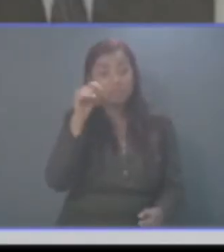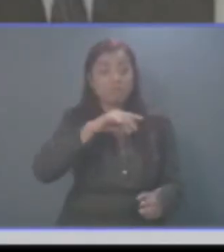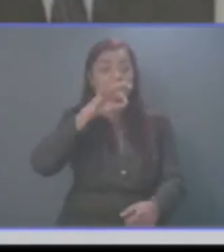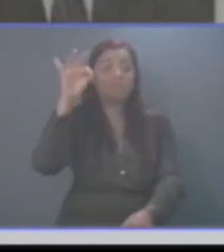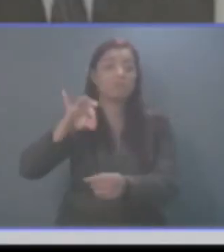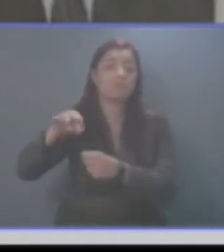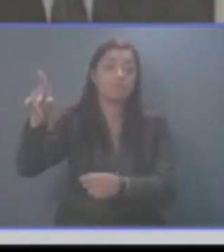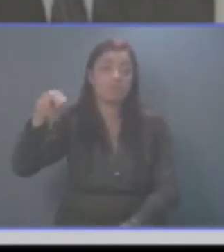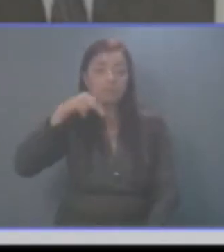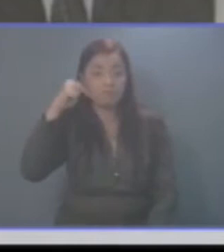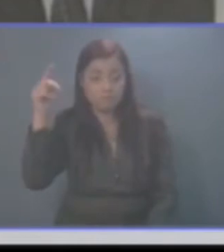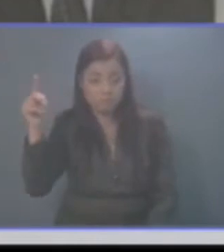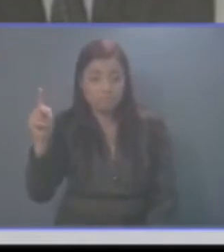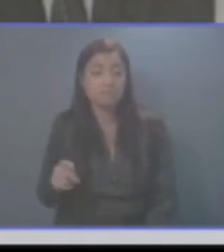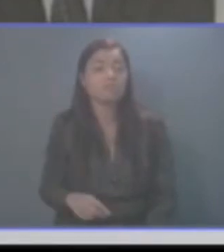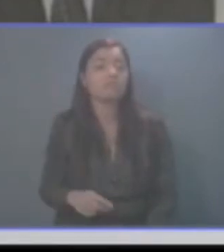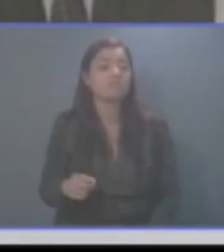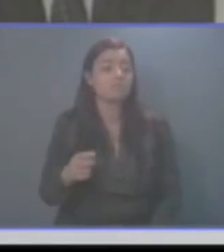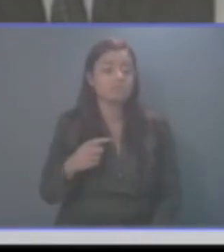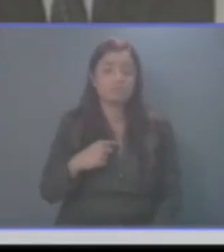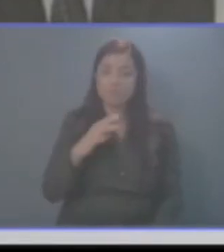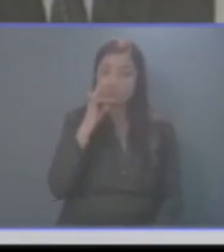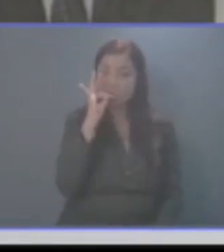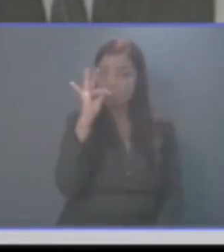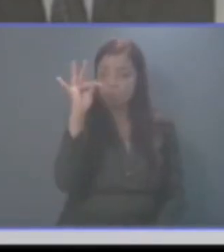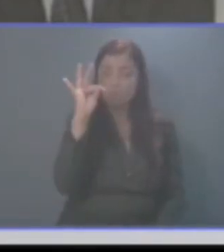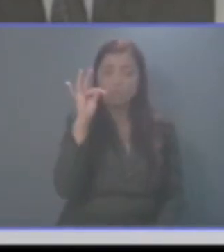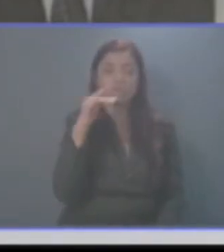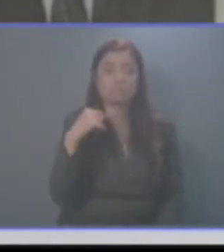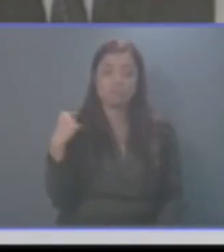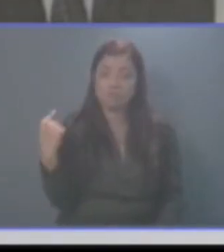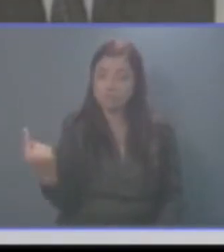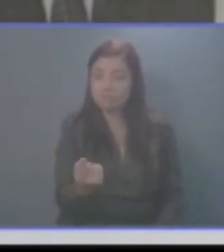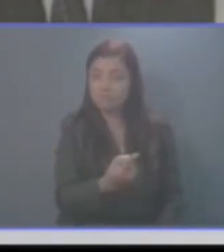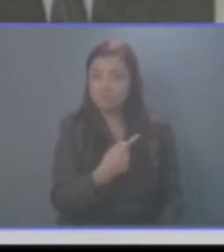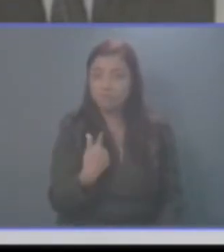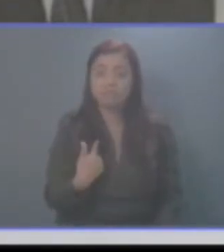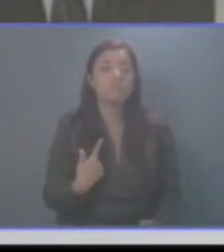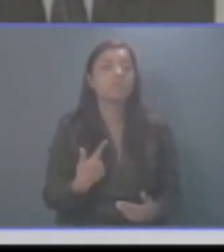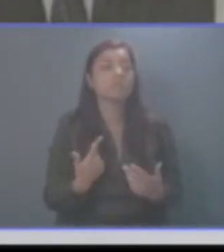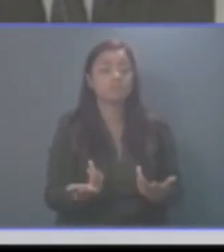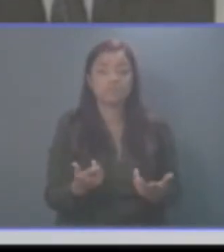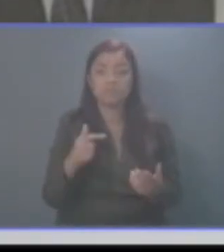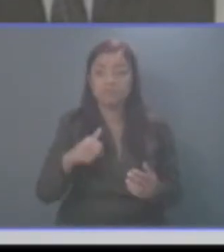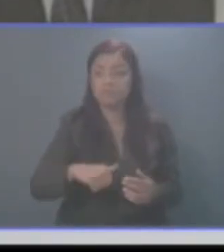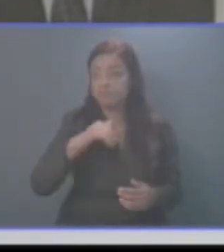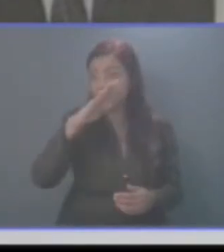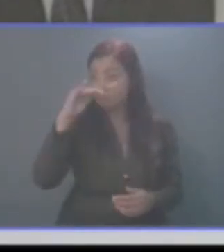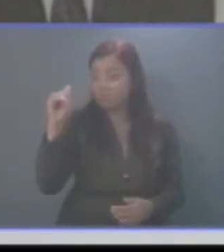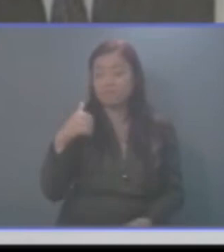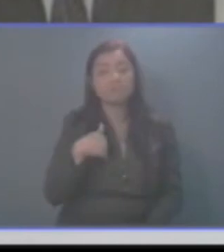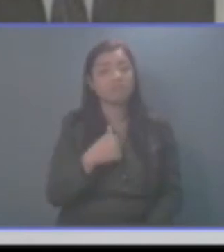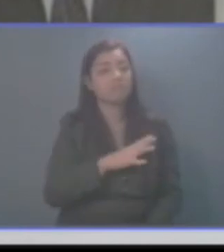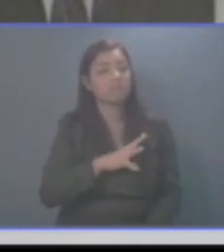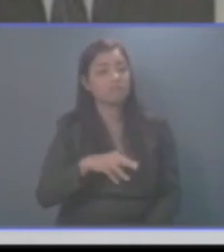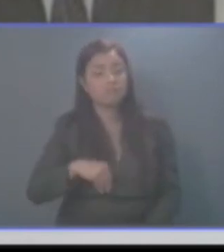Juro ante ustedes y por medio de ustedes, ante la patria, mi